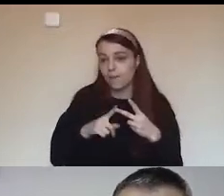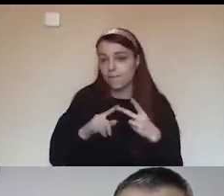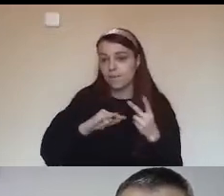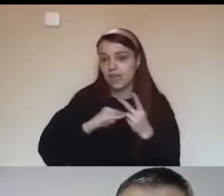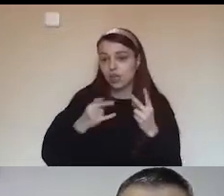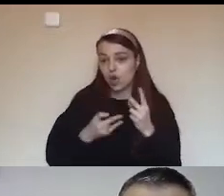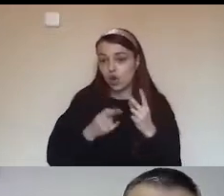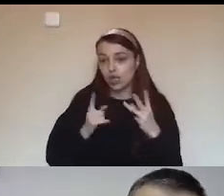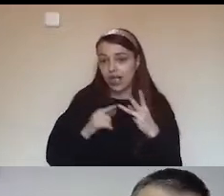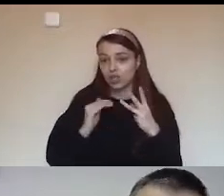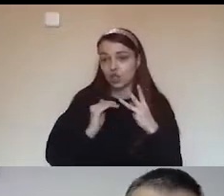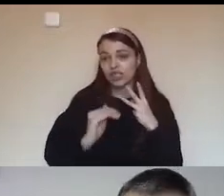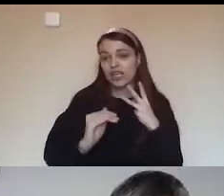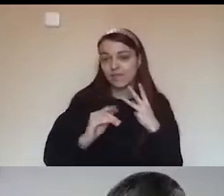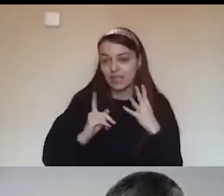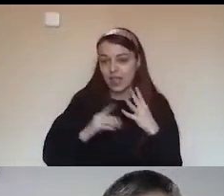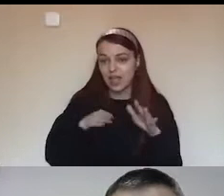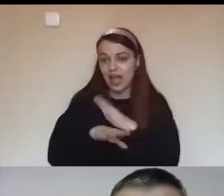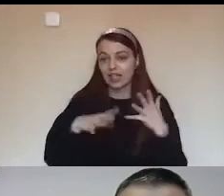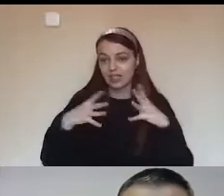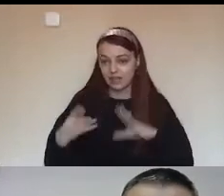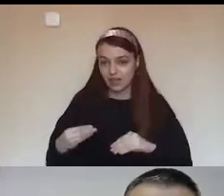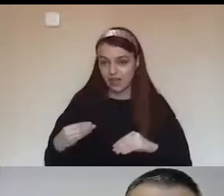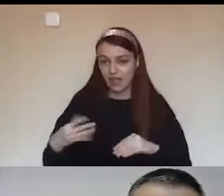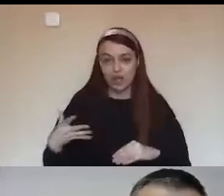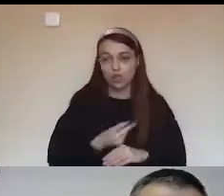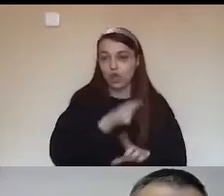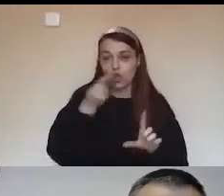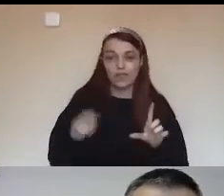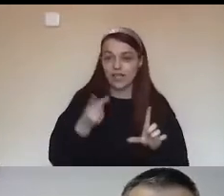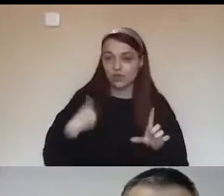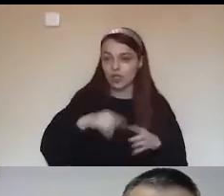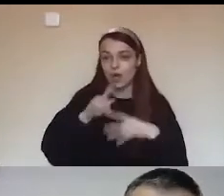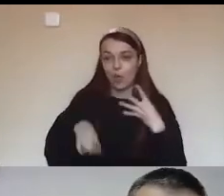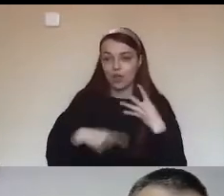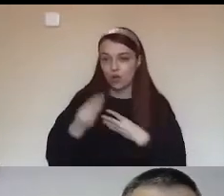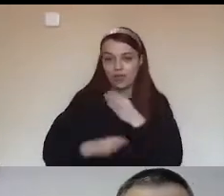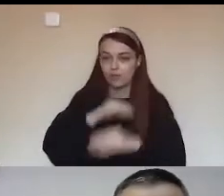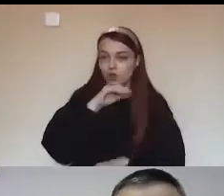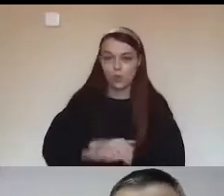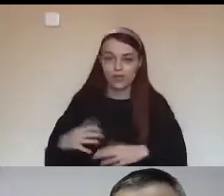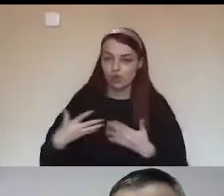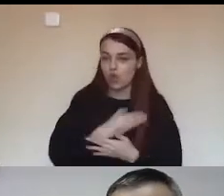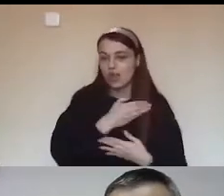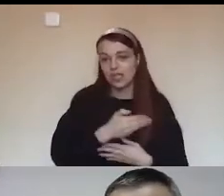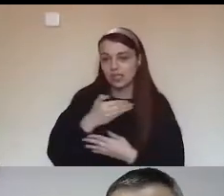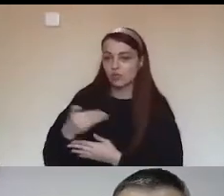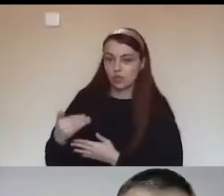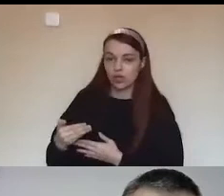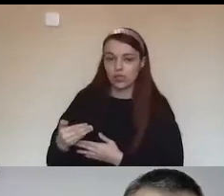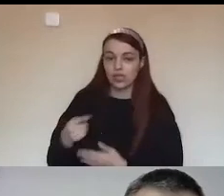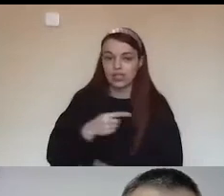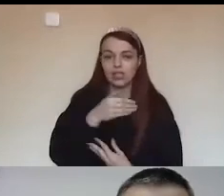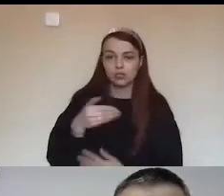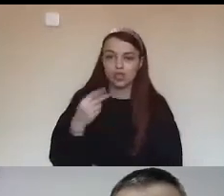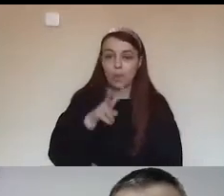tecnología, sostenibilidad y accesibilidad. Todo lo diseñamos ya desde estos puntos de vista, todas las exposiciones. Esta exposición ya fue hace